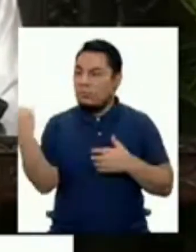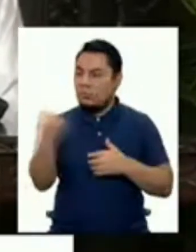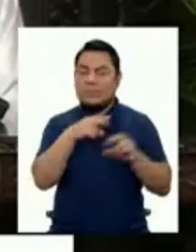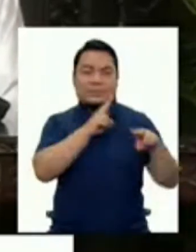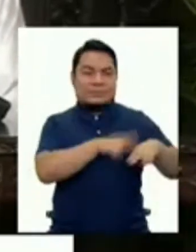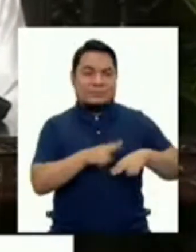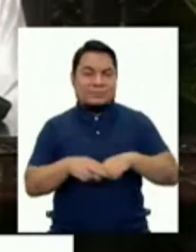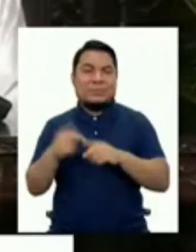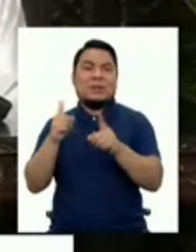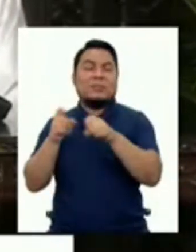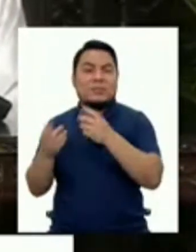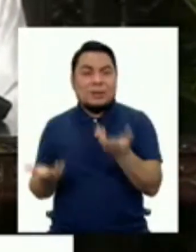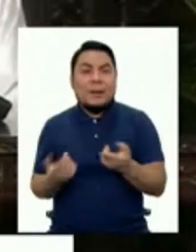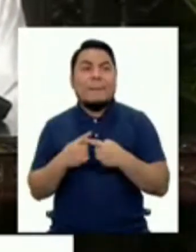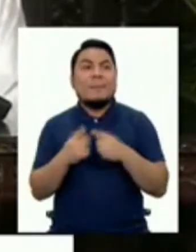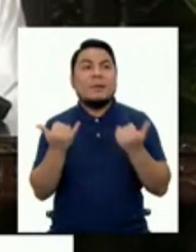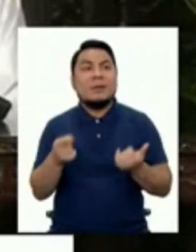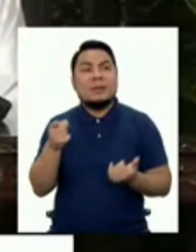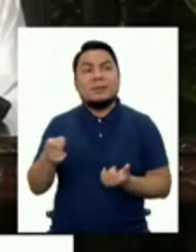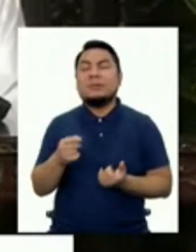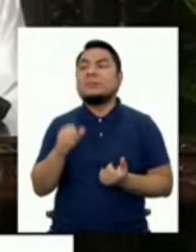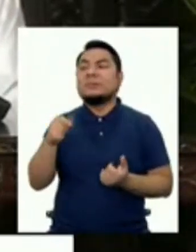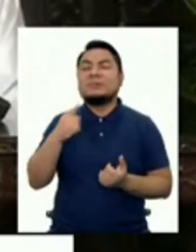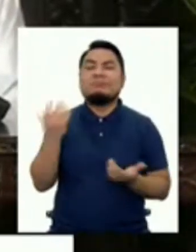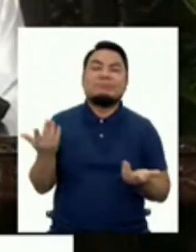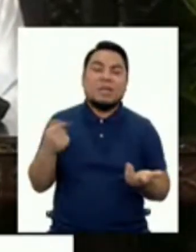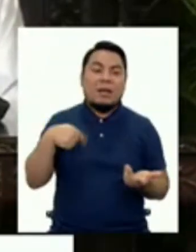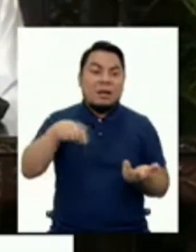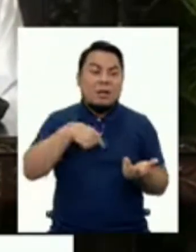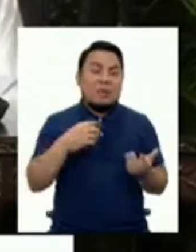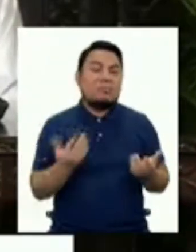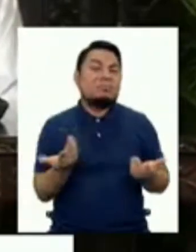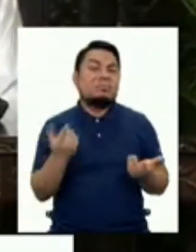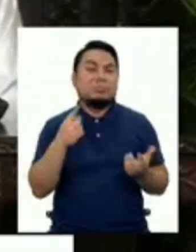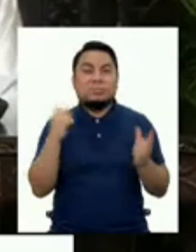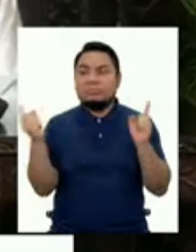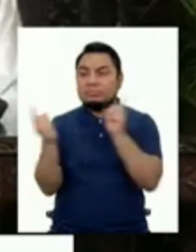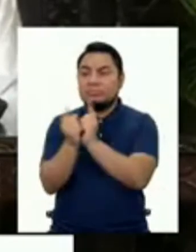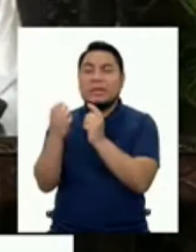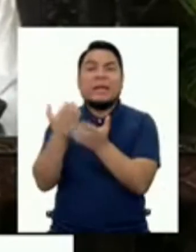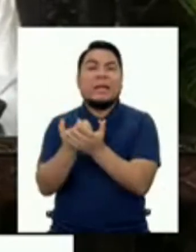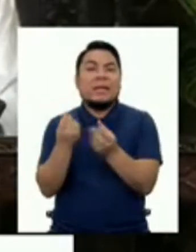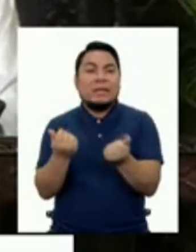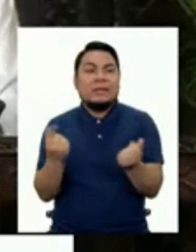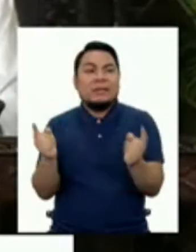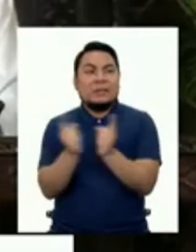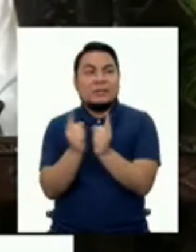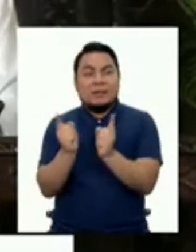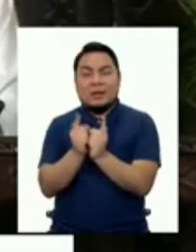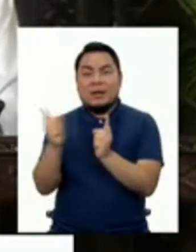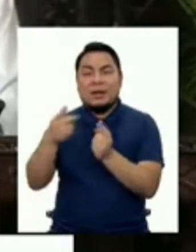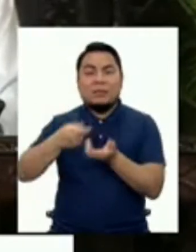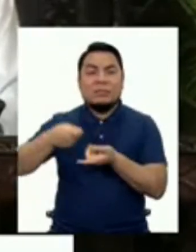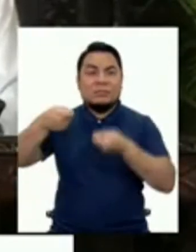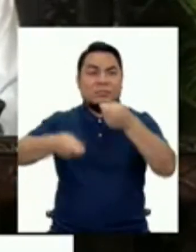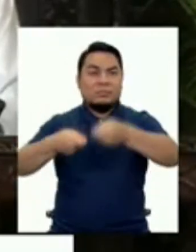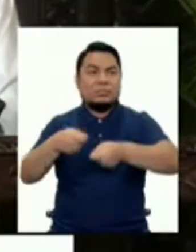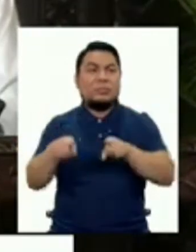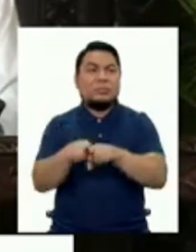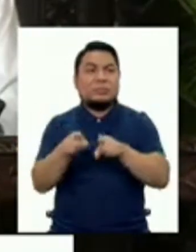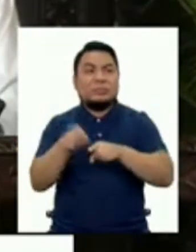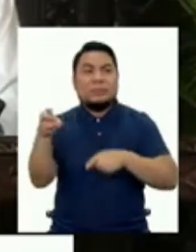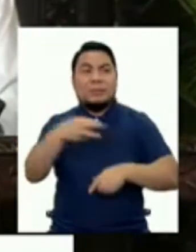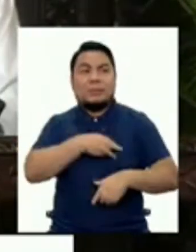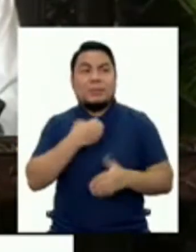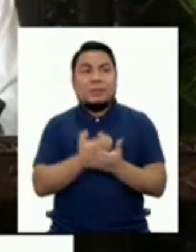a contestar cada uno en su sector. Pero hay temas que son transversales, ¿no? Y los temas son de carácter económico y también de inversión y los puede absorber